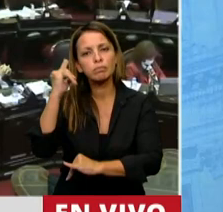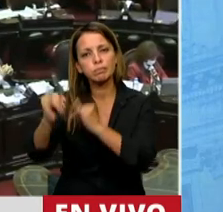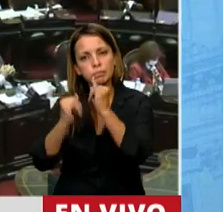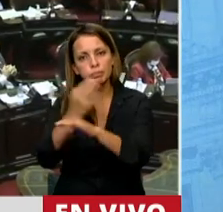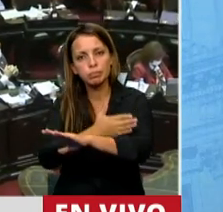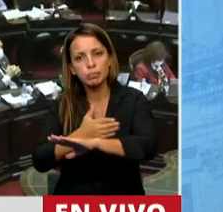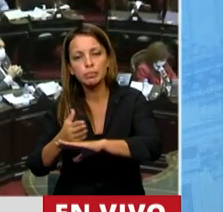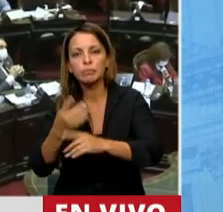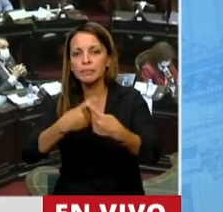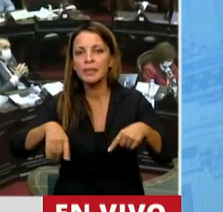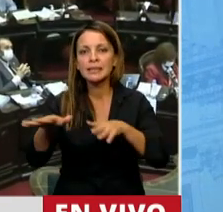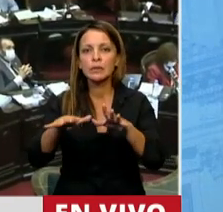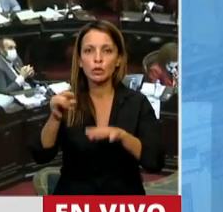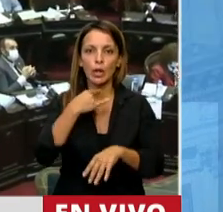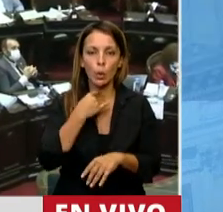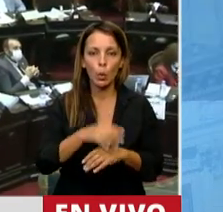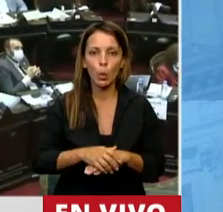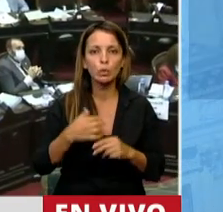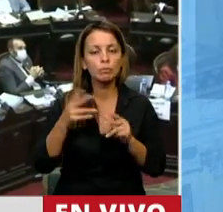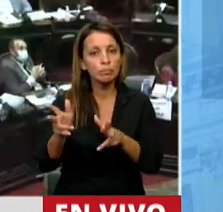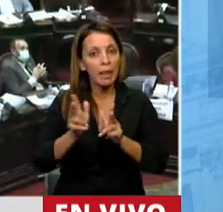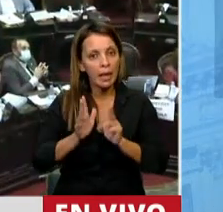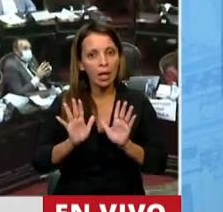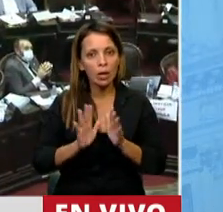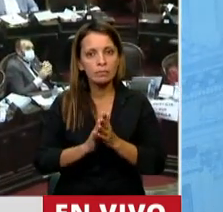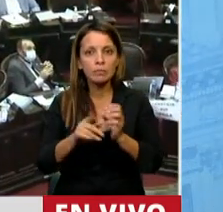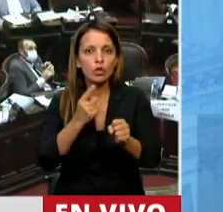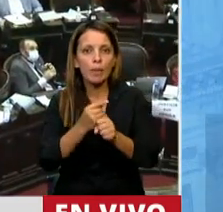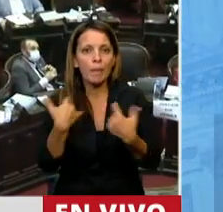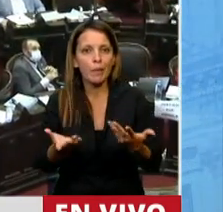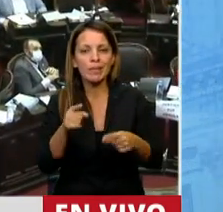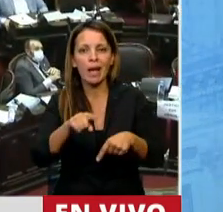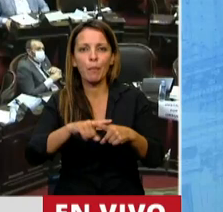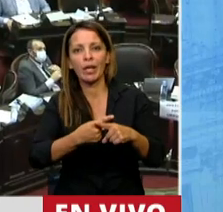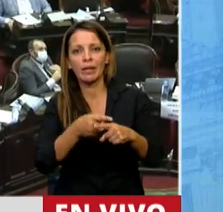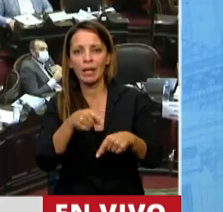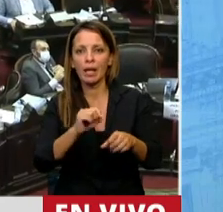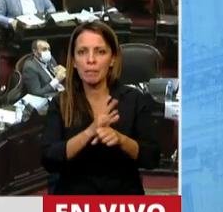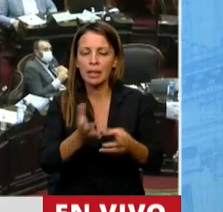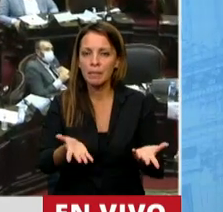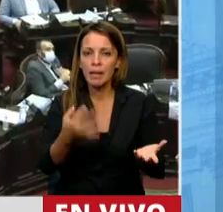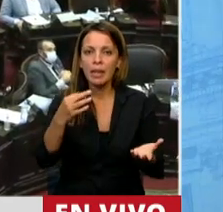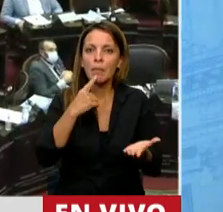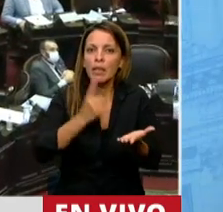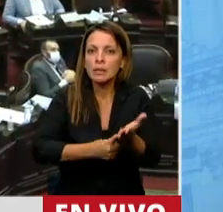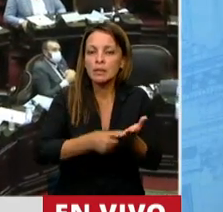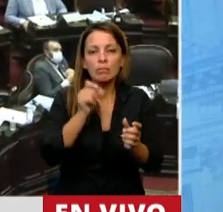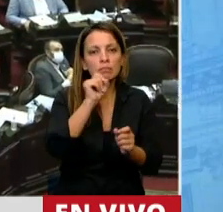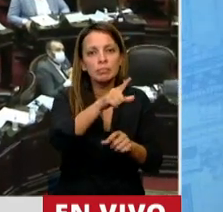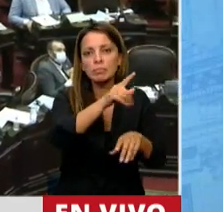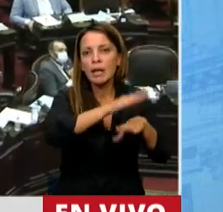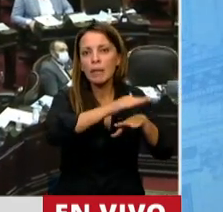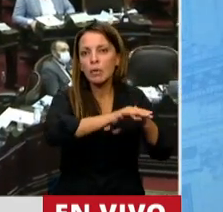pasaban en Jujuy, me dijo muy claramente, no podemos politizar la pandemia y debemos respetar las decisiones de quienes tienen facultades